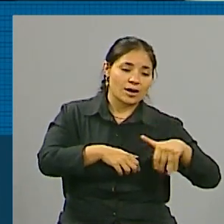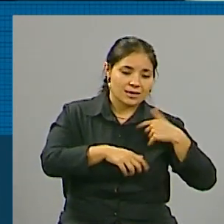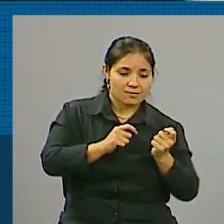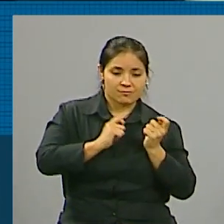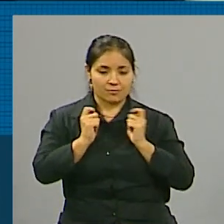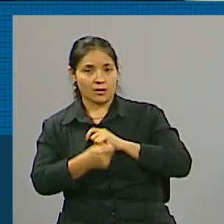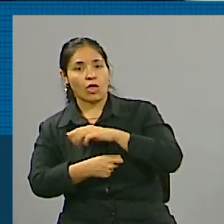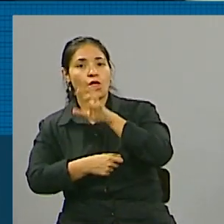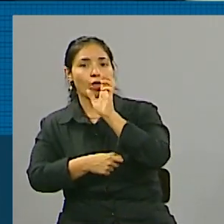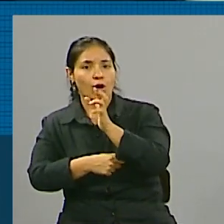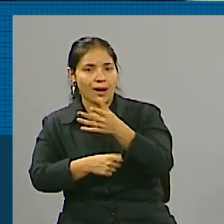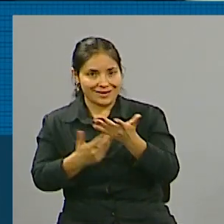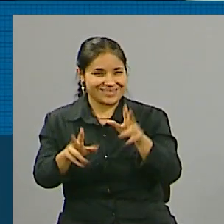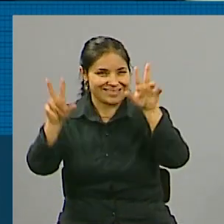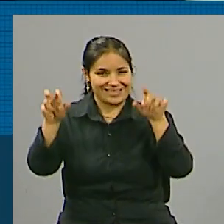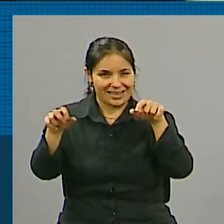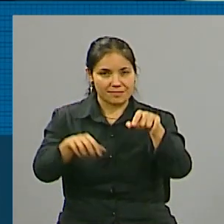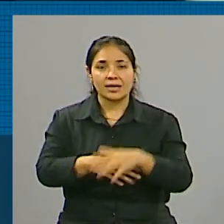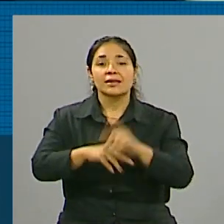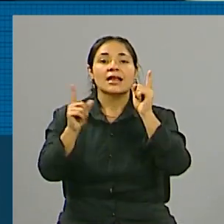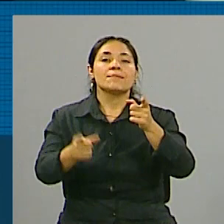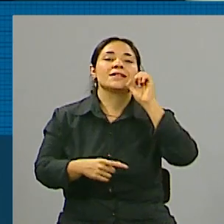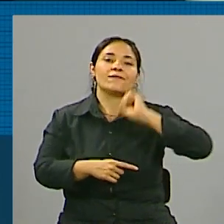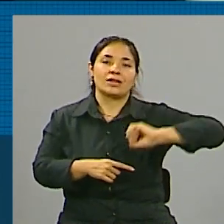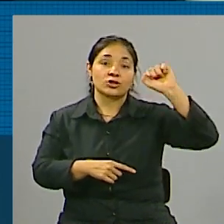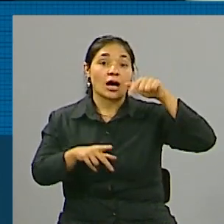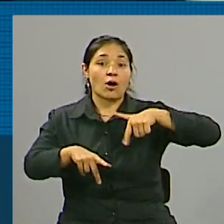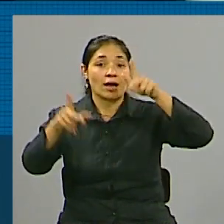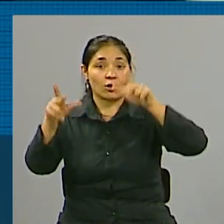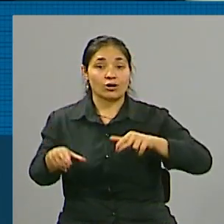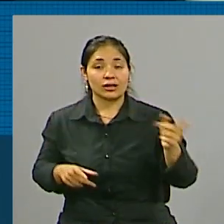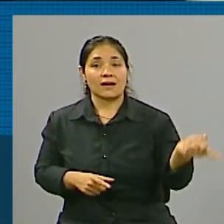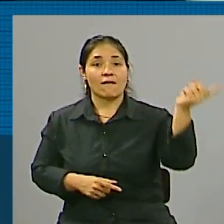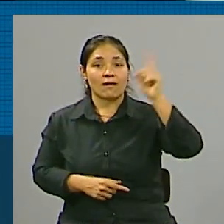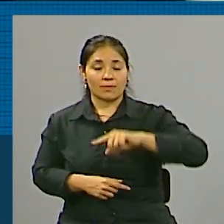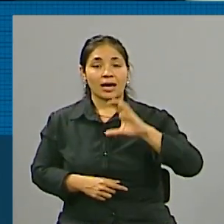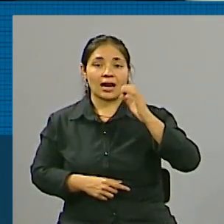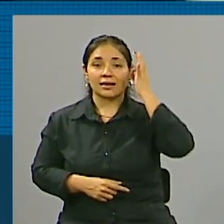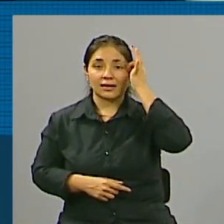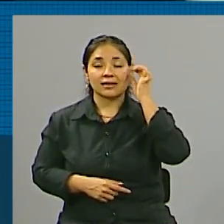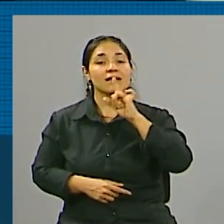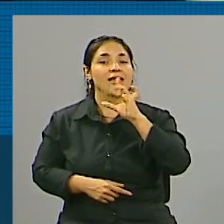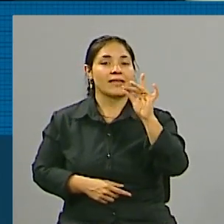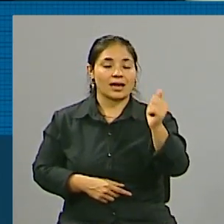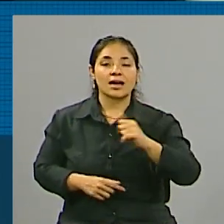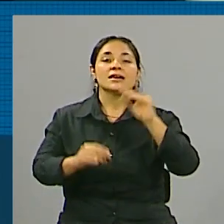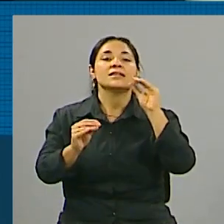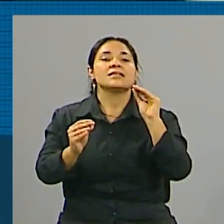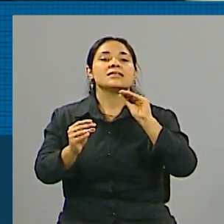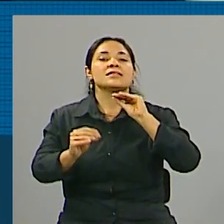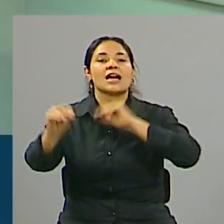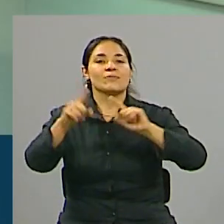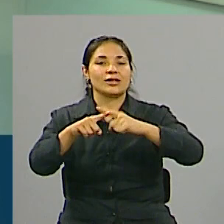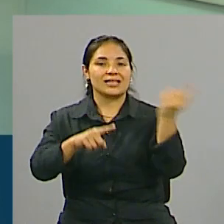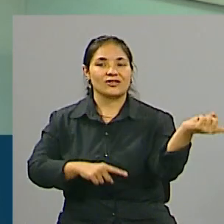y por ende de inflación. Vamos a un corte, enseguida regresamos. Estamos en el 30 de la TDA. Esto es Chat Político. Ya volvemos.